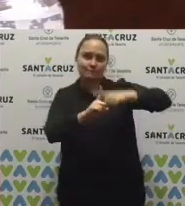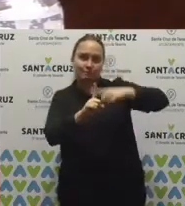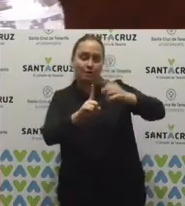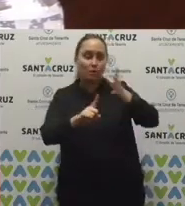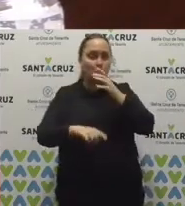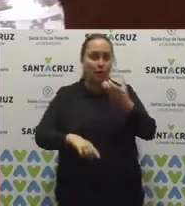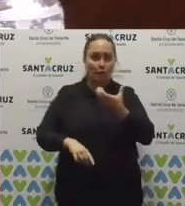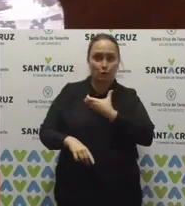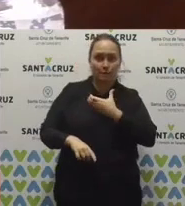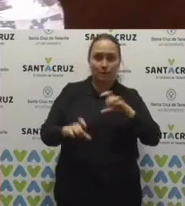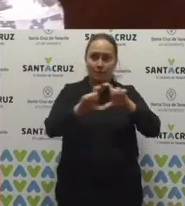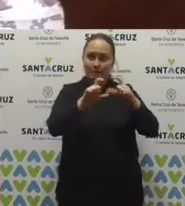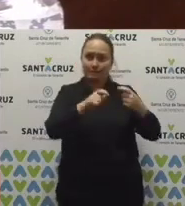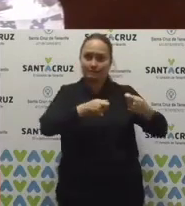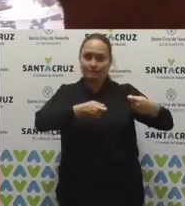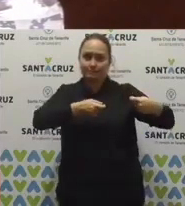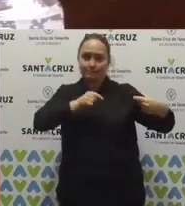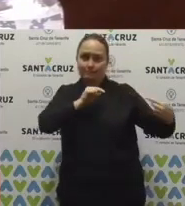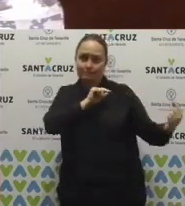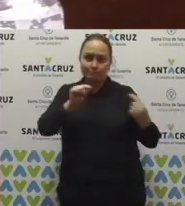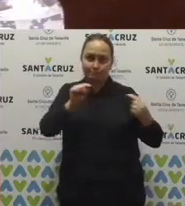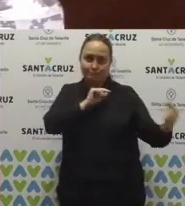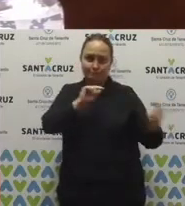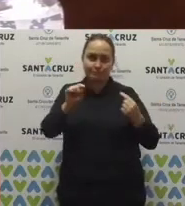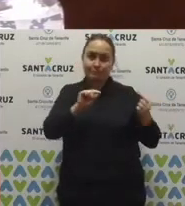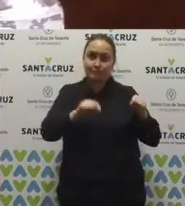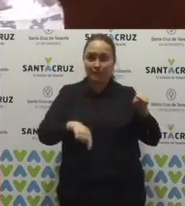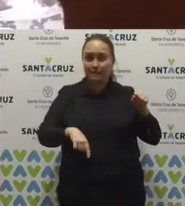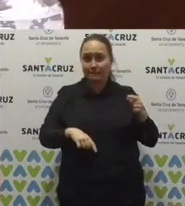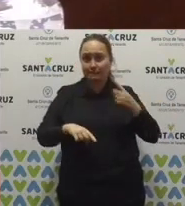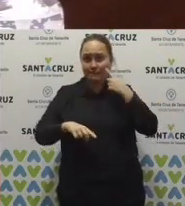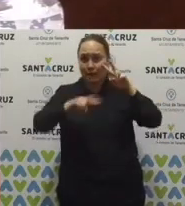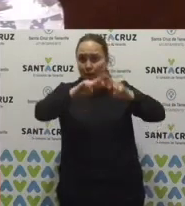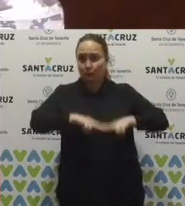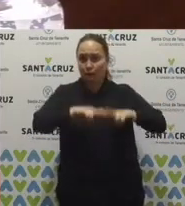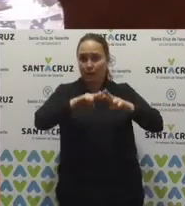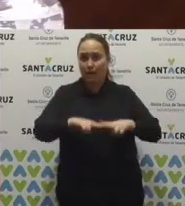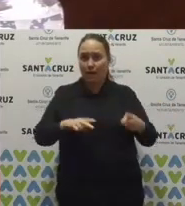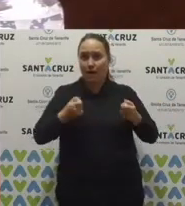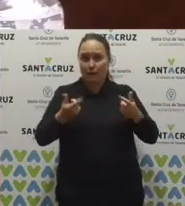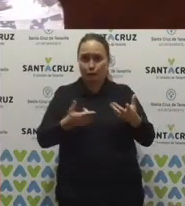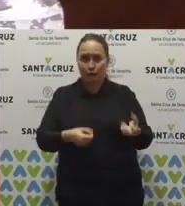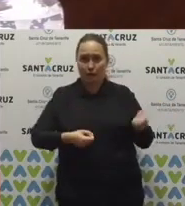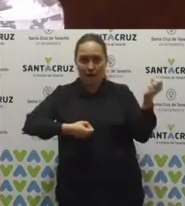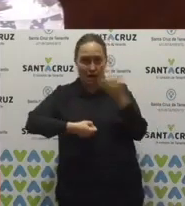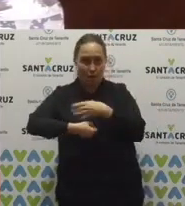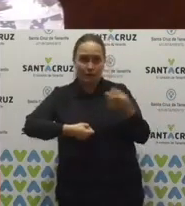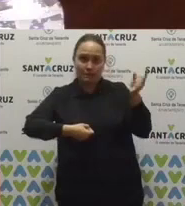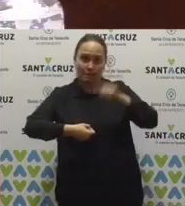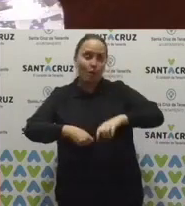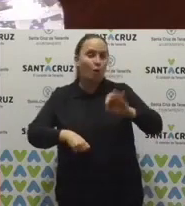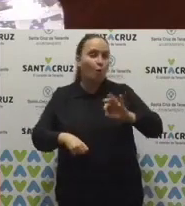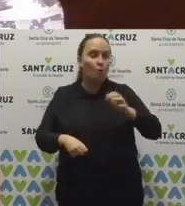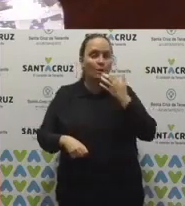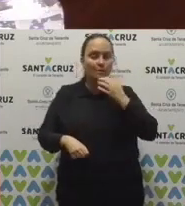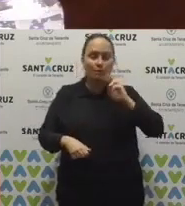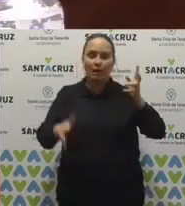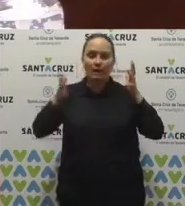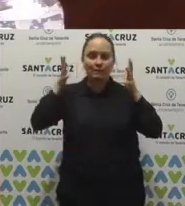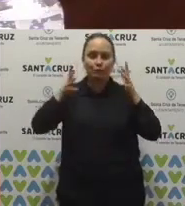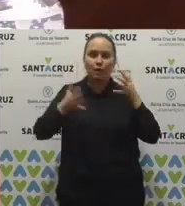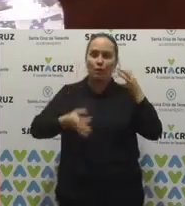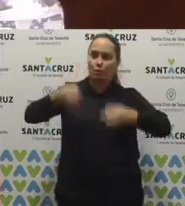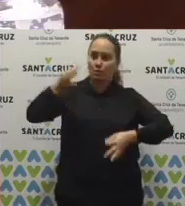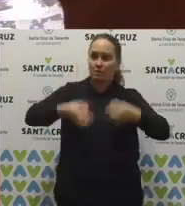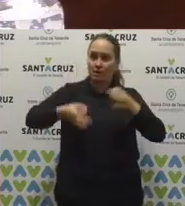y la empresa adjudicataria los gastos que nunca se cuantifican de la asesoría jurídica en supervisar